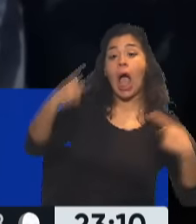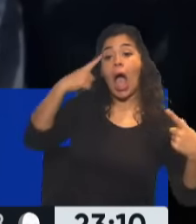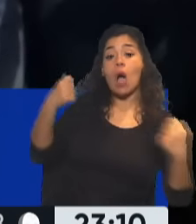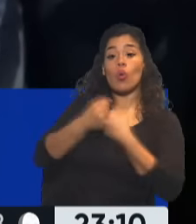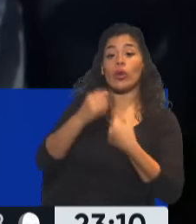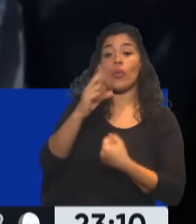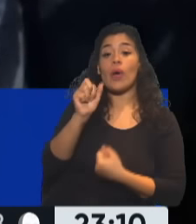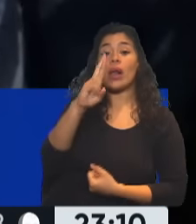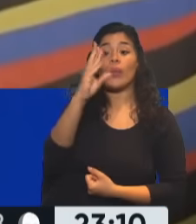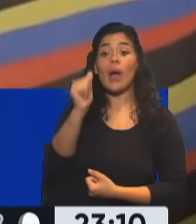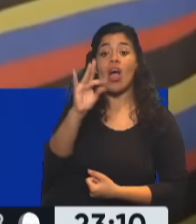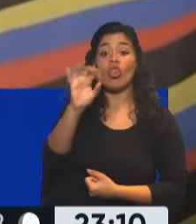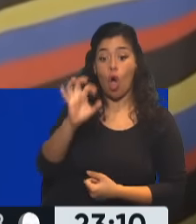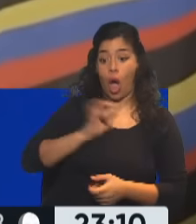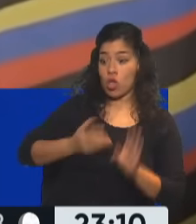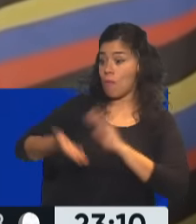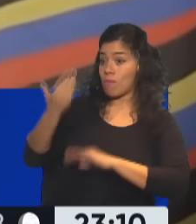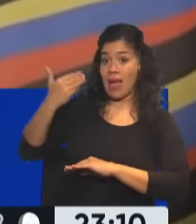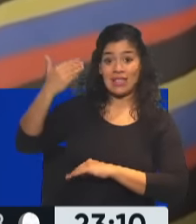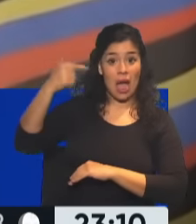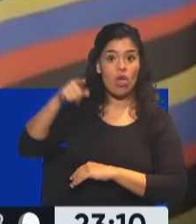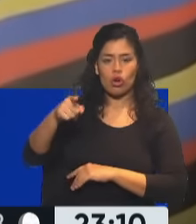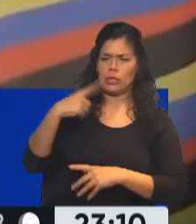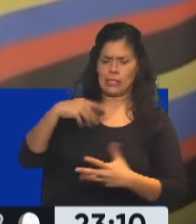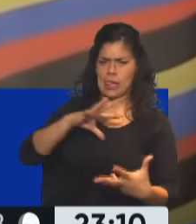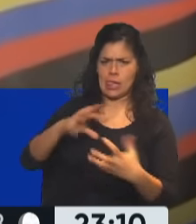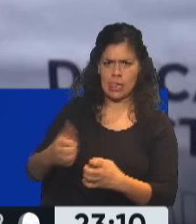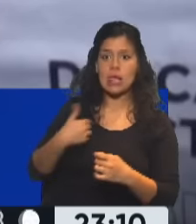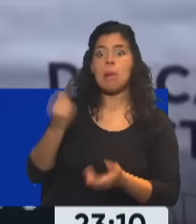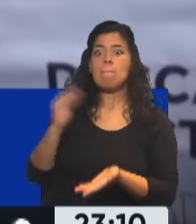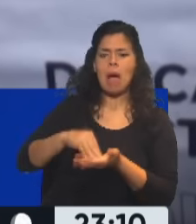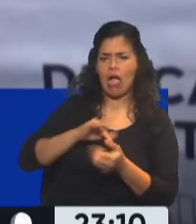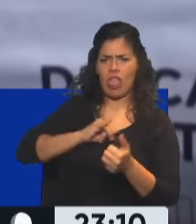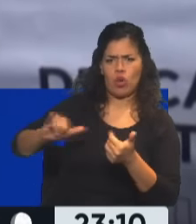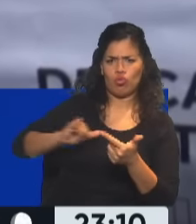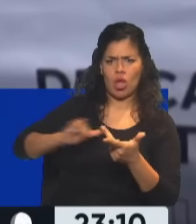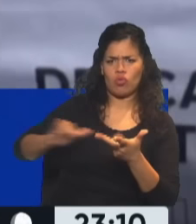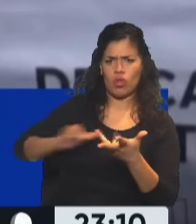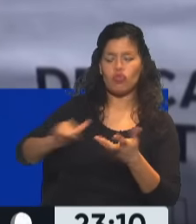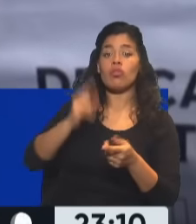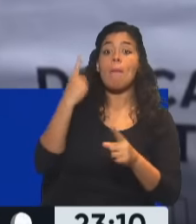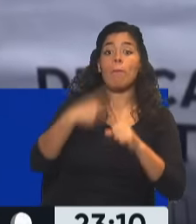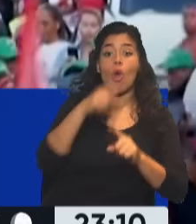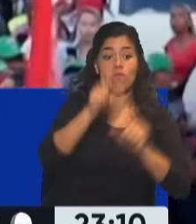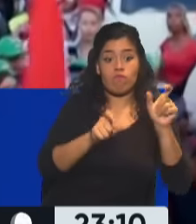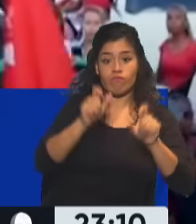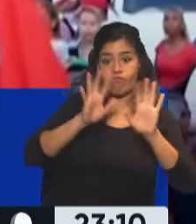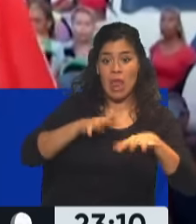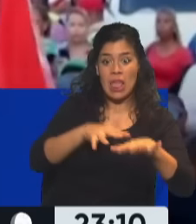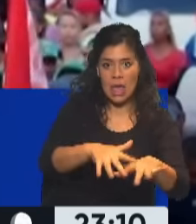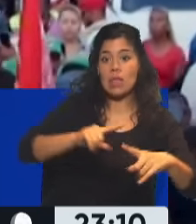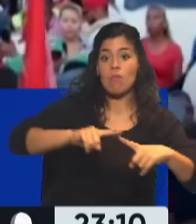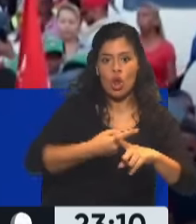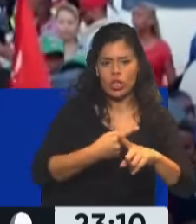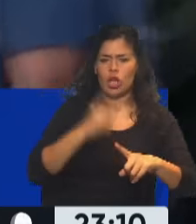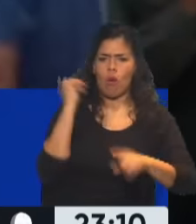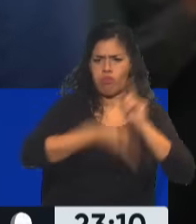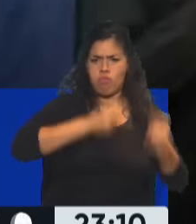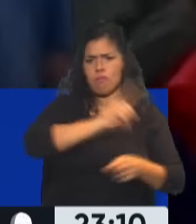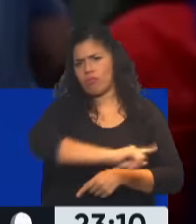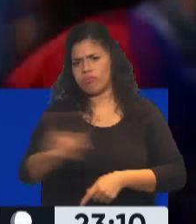por detenciones arbitrarias, violaciones a los derechos humanos y persecución a sus militantes y principales figuras. Un clima de